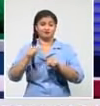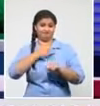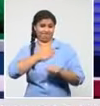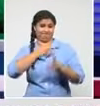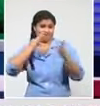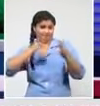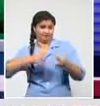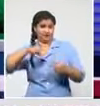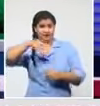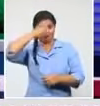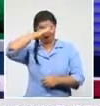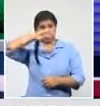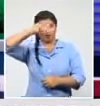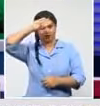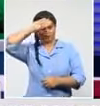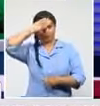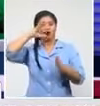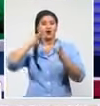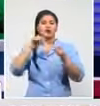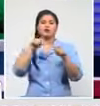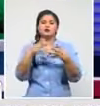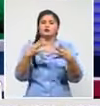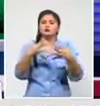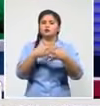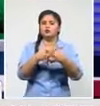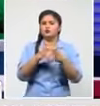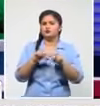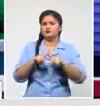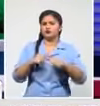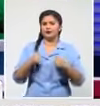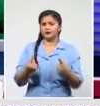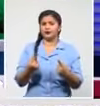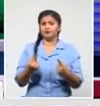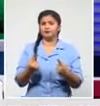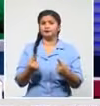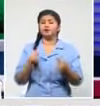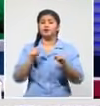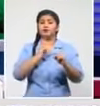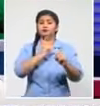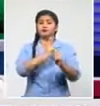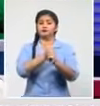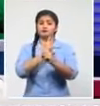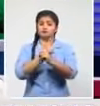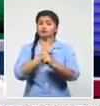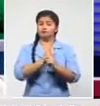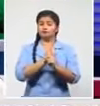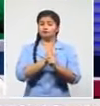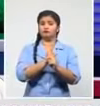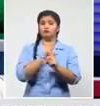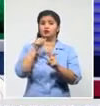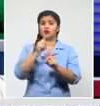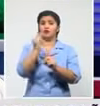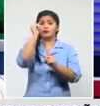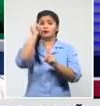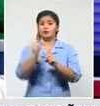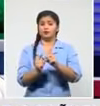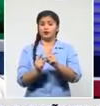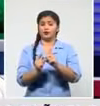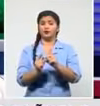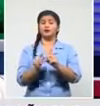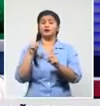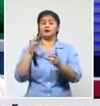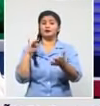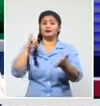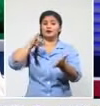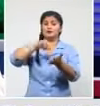tienen relación con contacto con una persona que ha llegado infectada